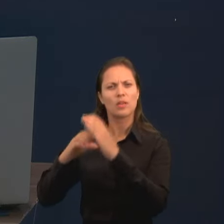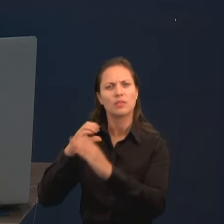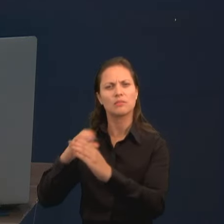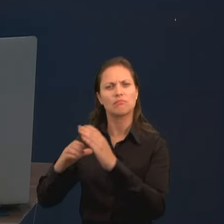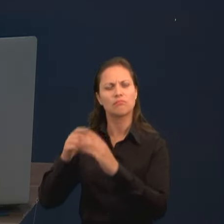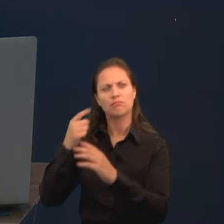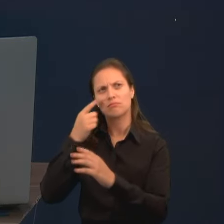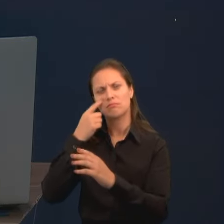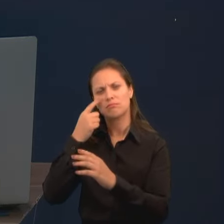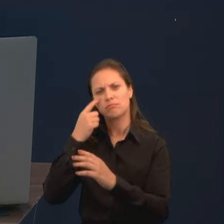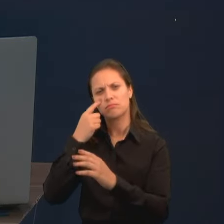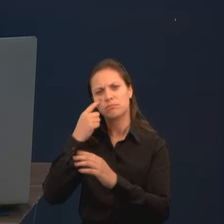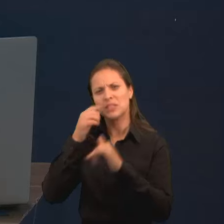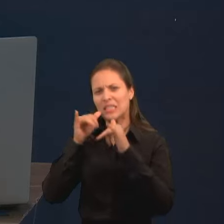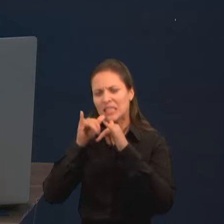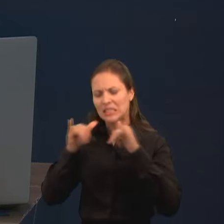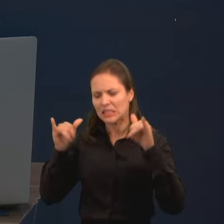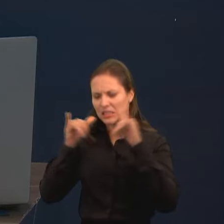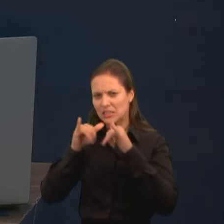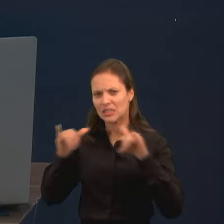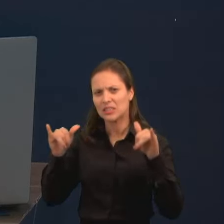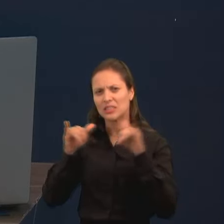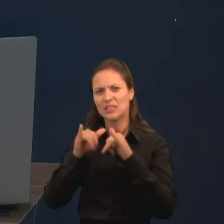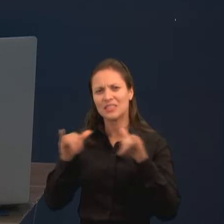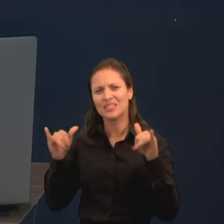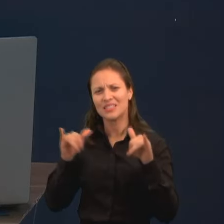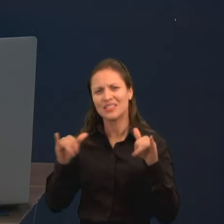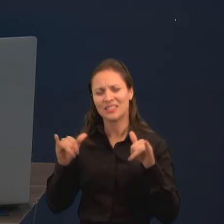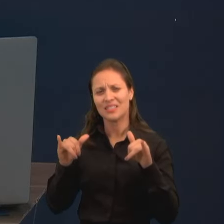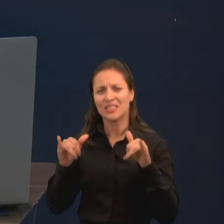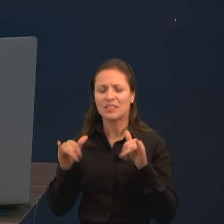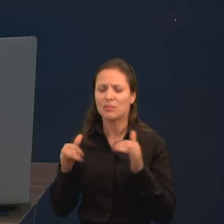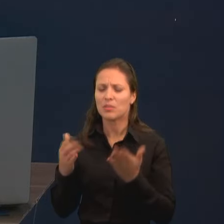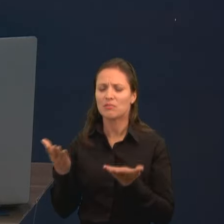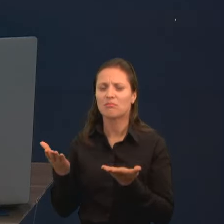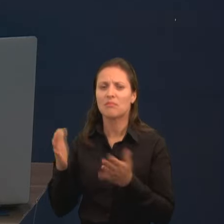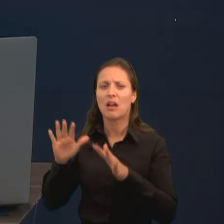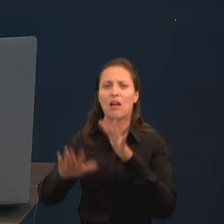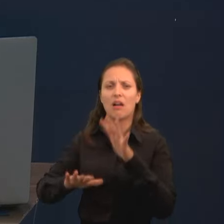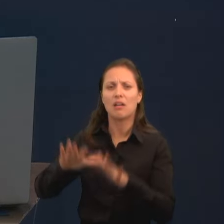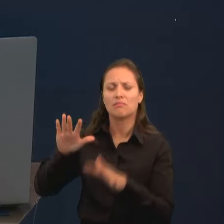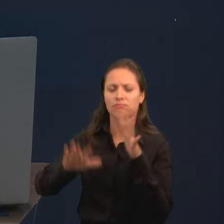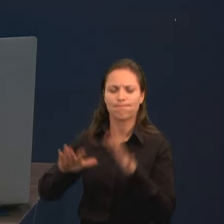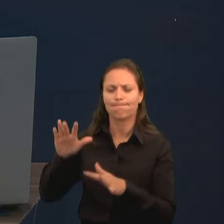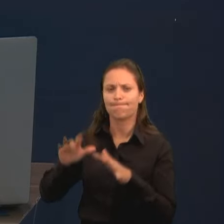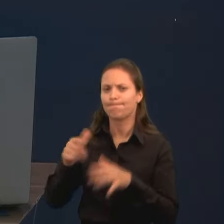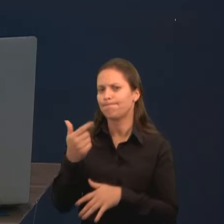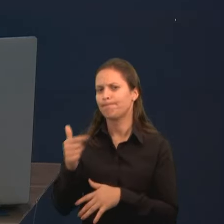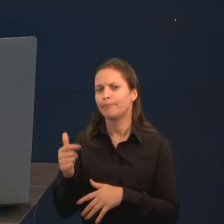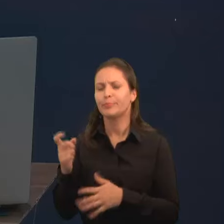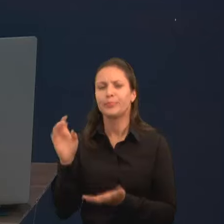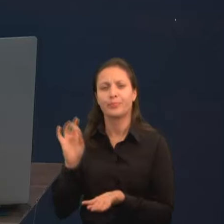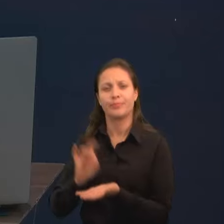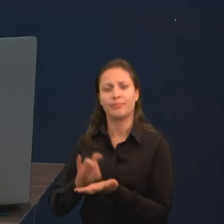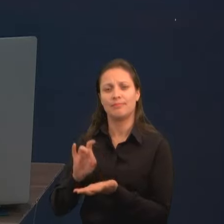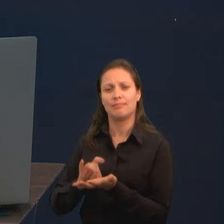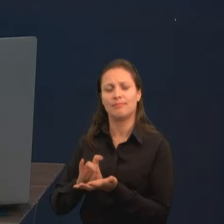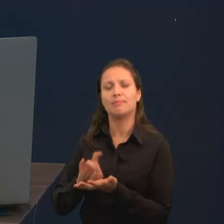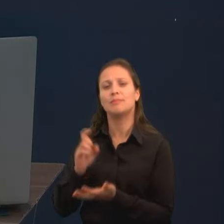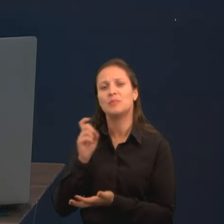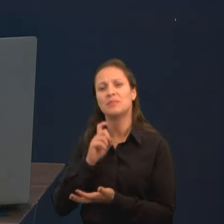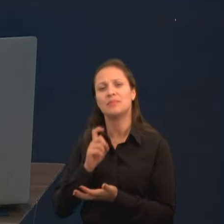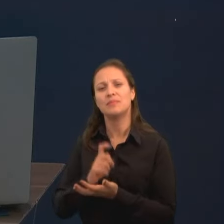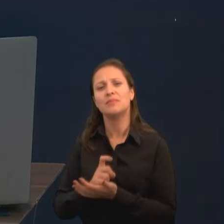sociales, tenemos el desarrollo de una nueva industria publicitaria que impacta fuertemente en el modelo